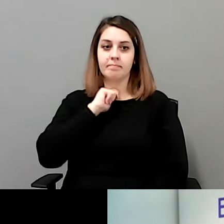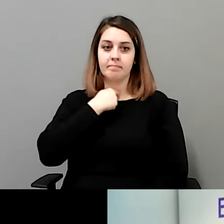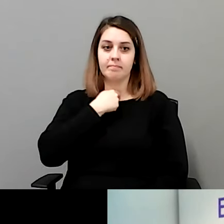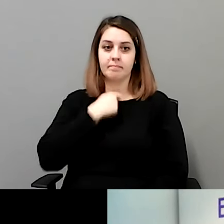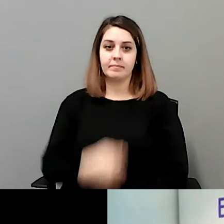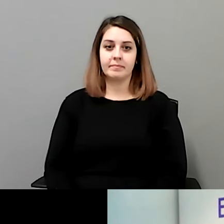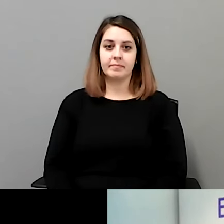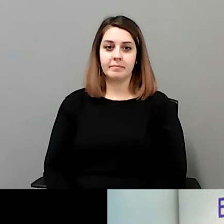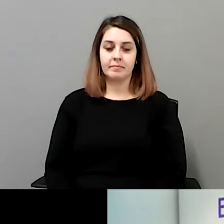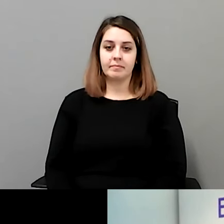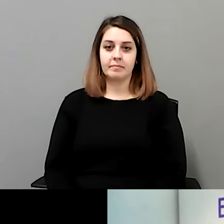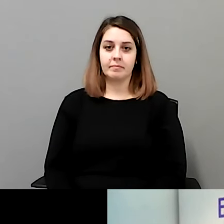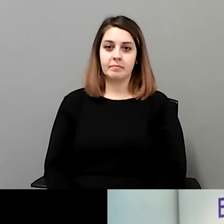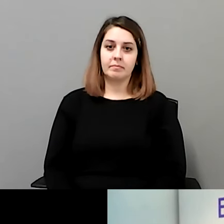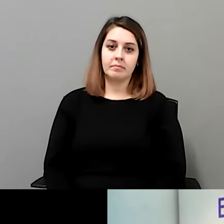Vale, está sin micro.